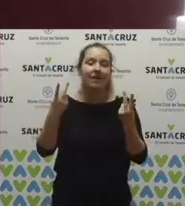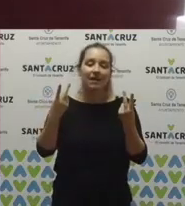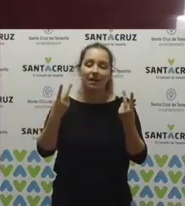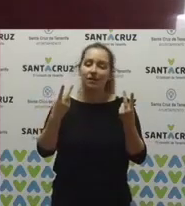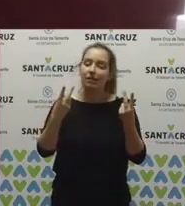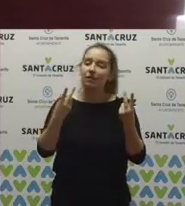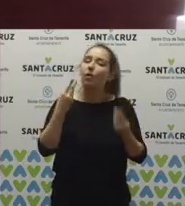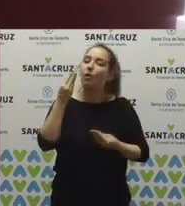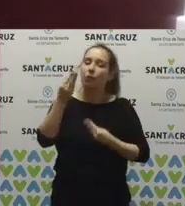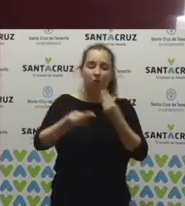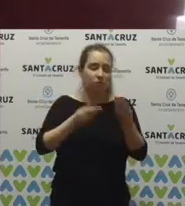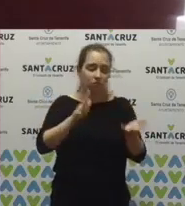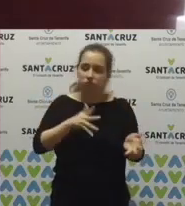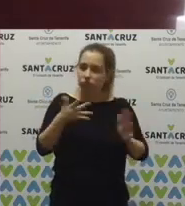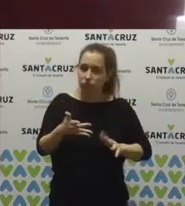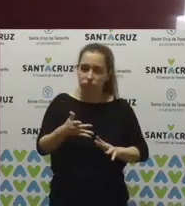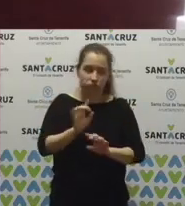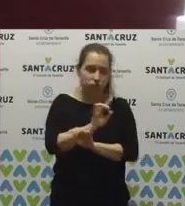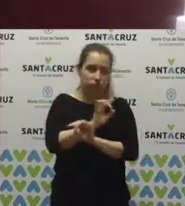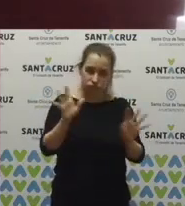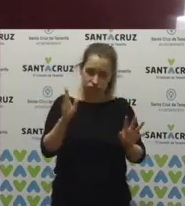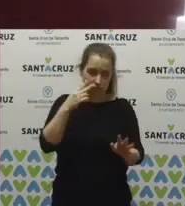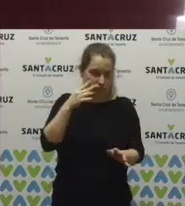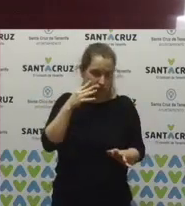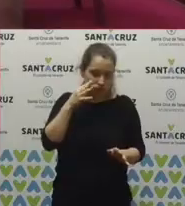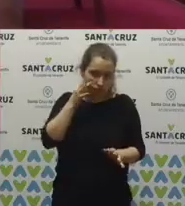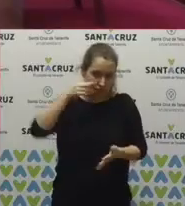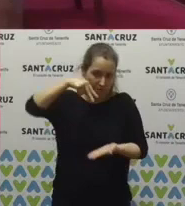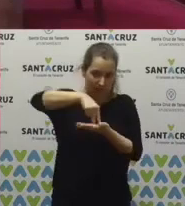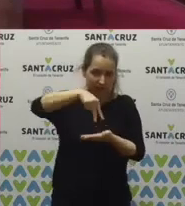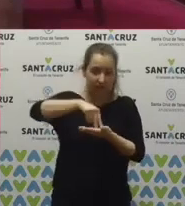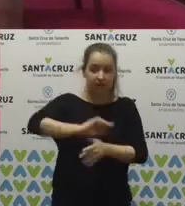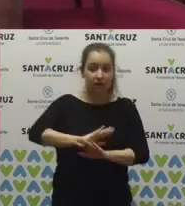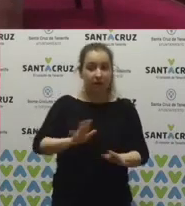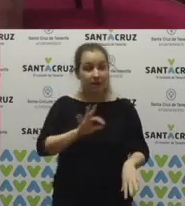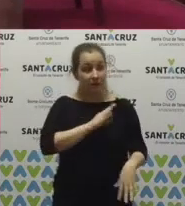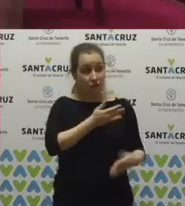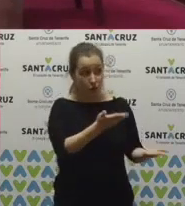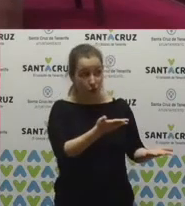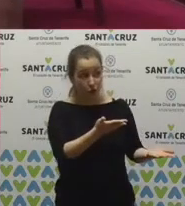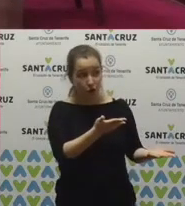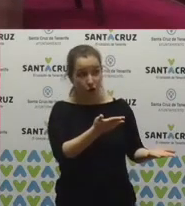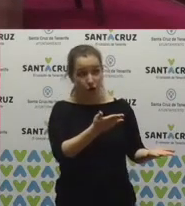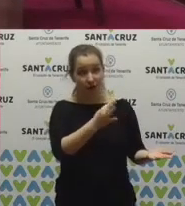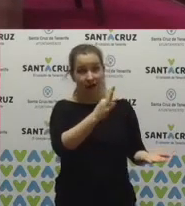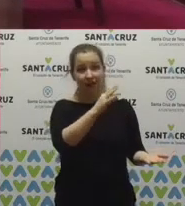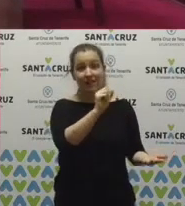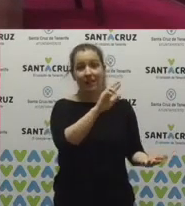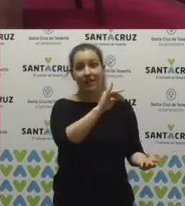presencial lo haríamos por supuesto o presencial sí señor